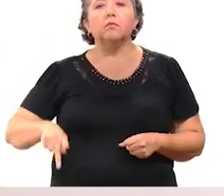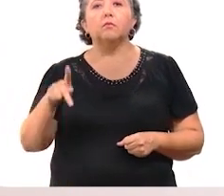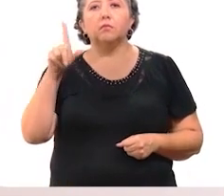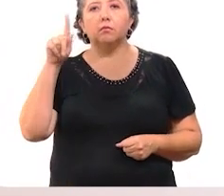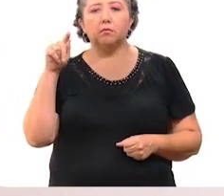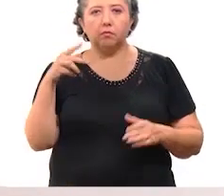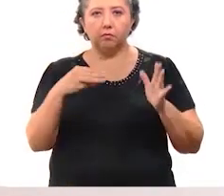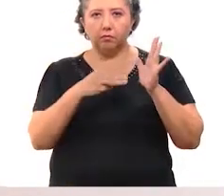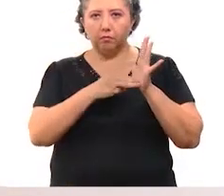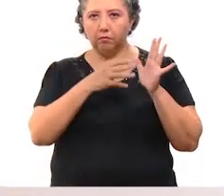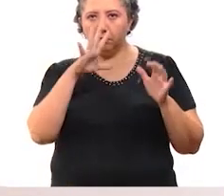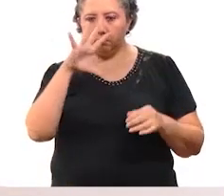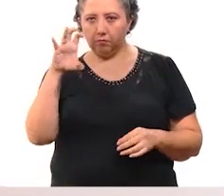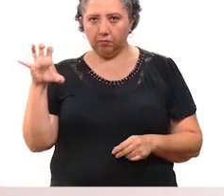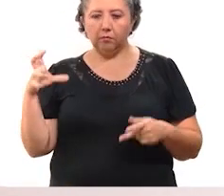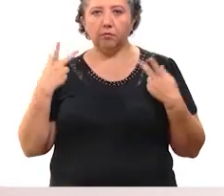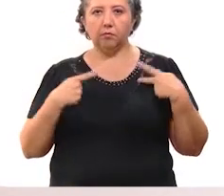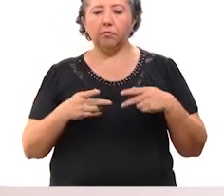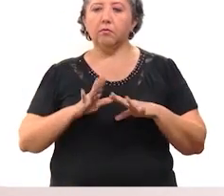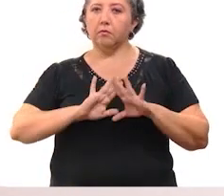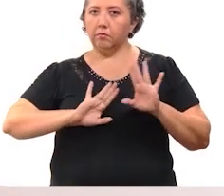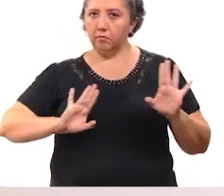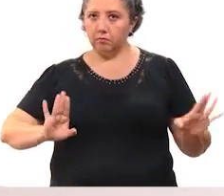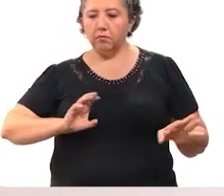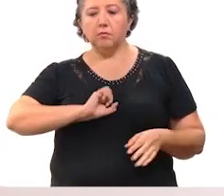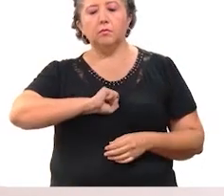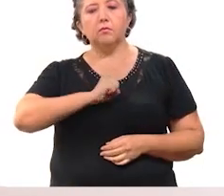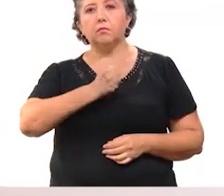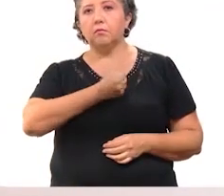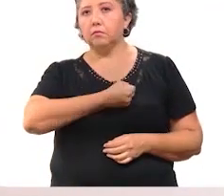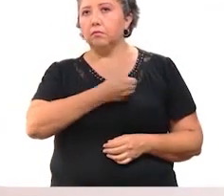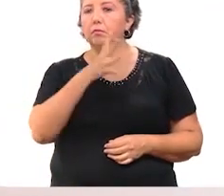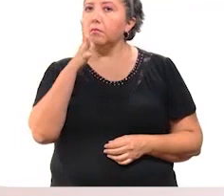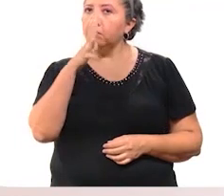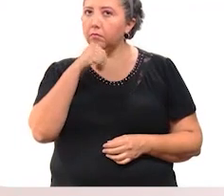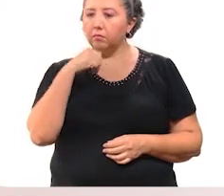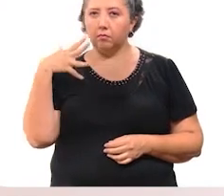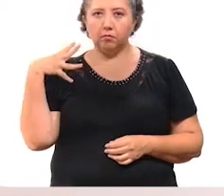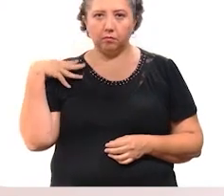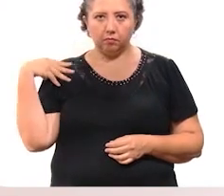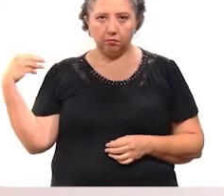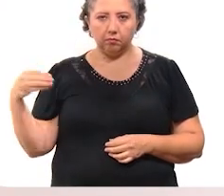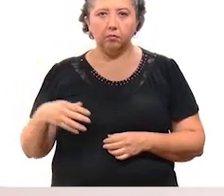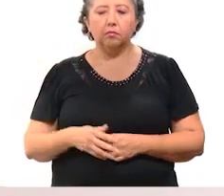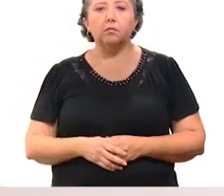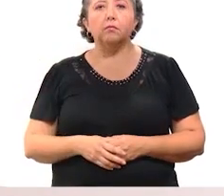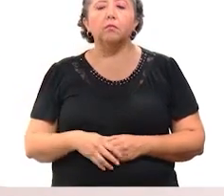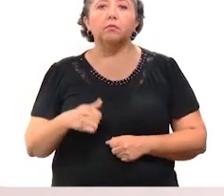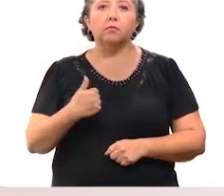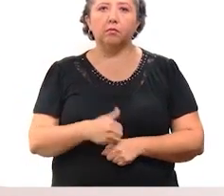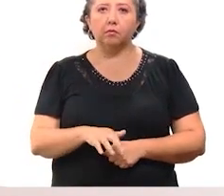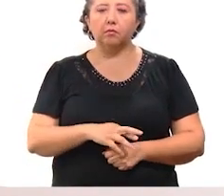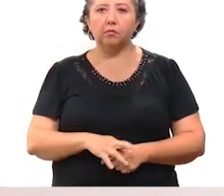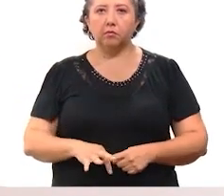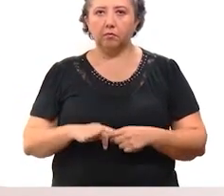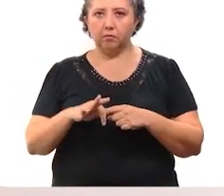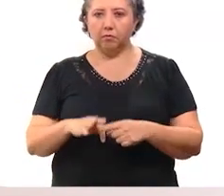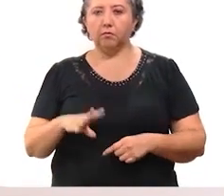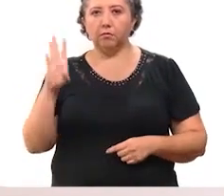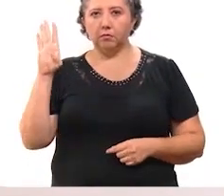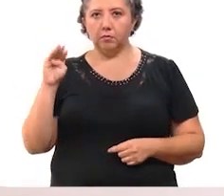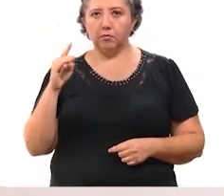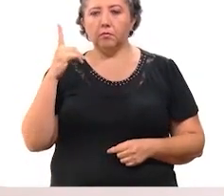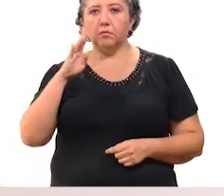públicos, 70.500 pacientes ya se recuperaron, no presentan síntomas ni pueden contagiar. Esta cifra representa